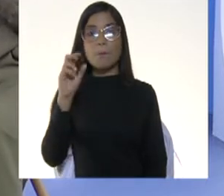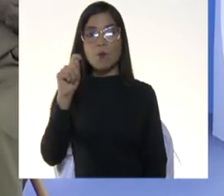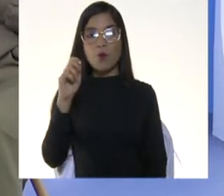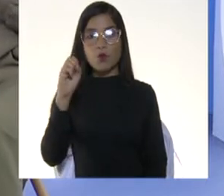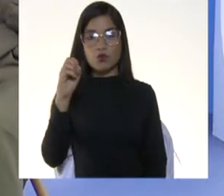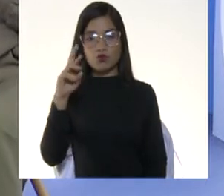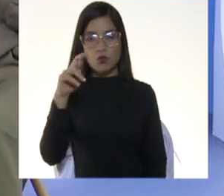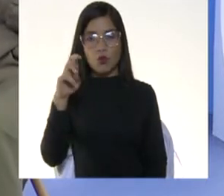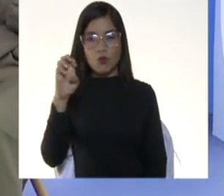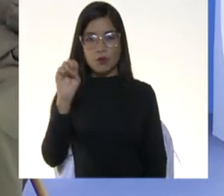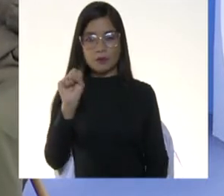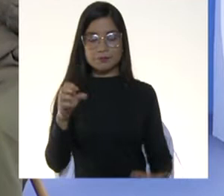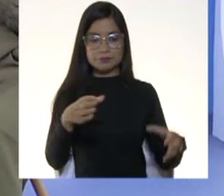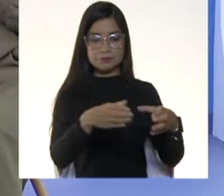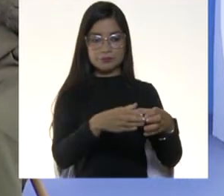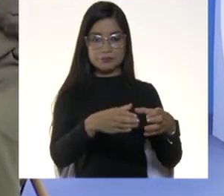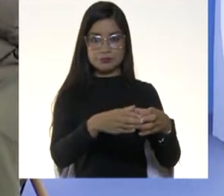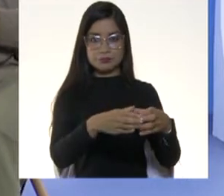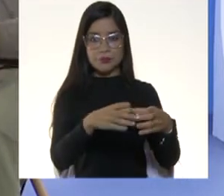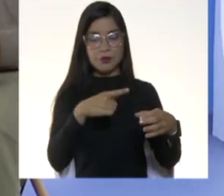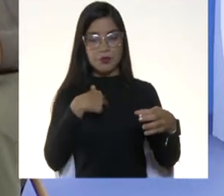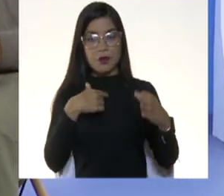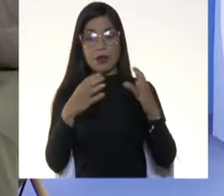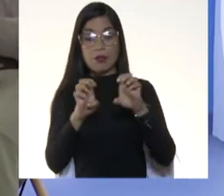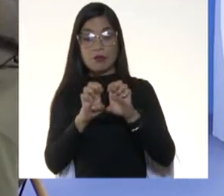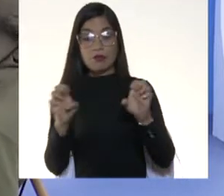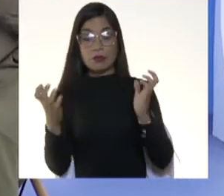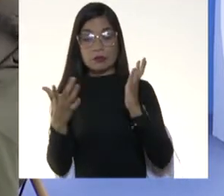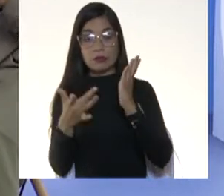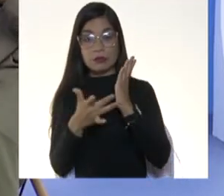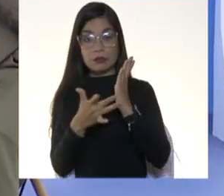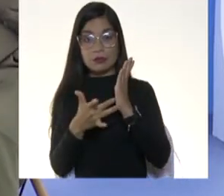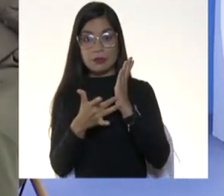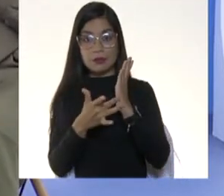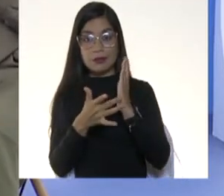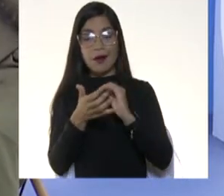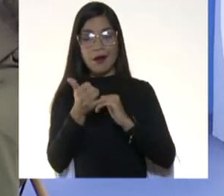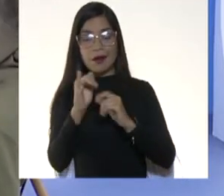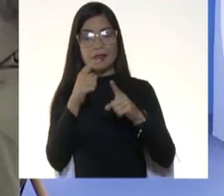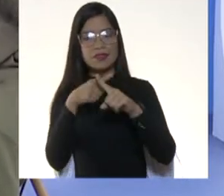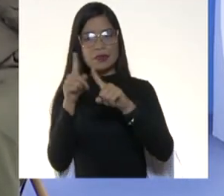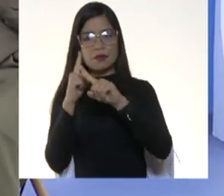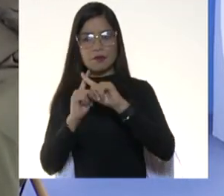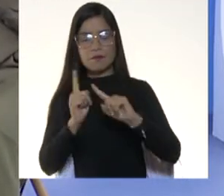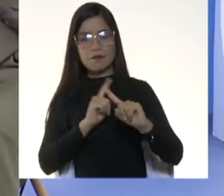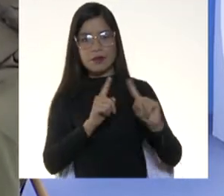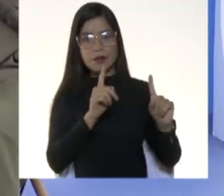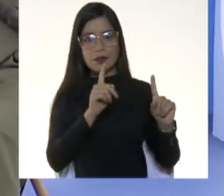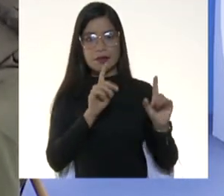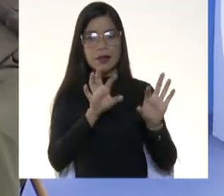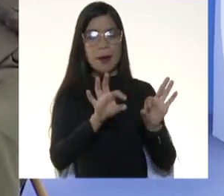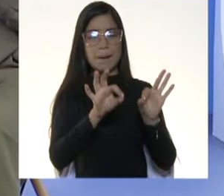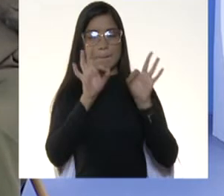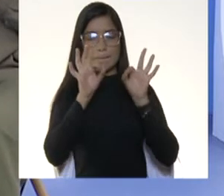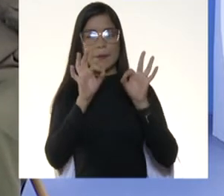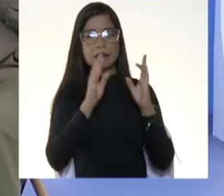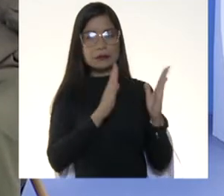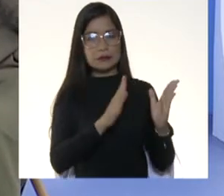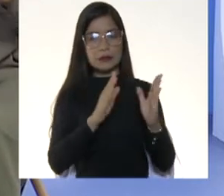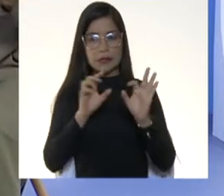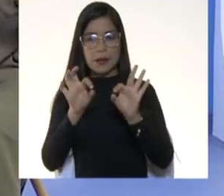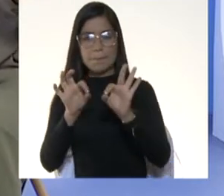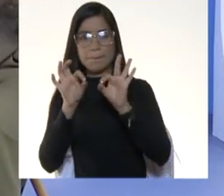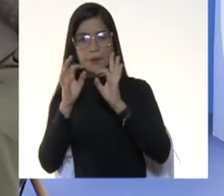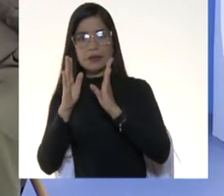media, técnica y profesional. Nosotros tenemos diferentes especialidades y menciones. De hecho, bueno, para darle un pase ahí a mi colega que